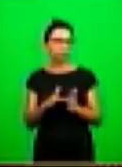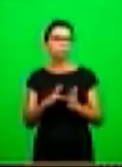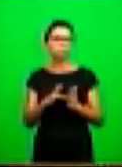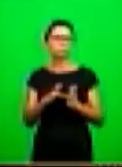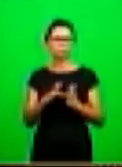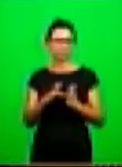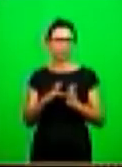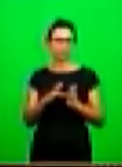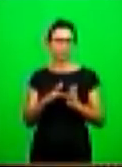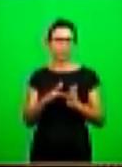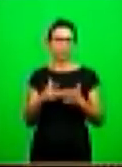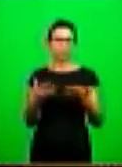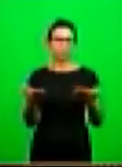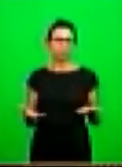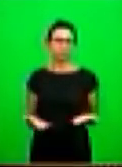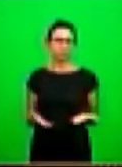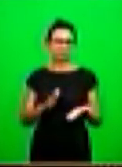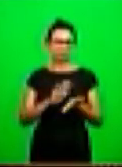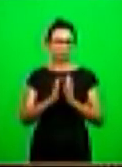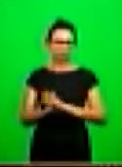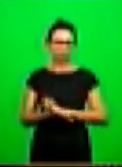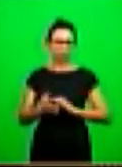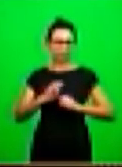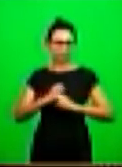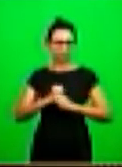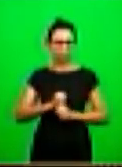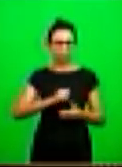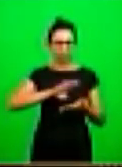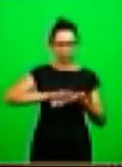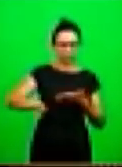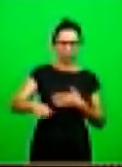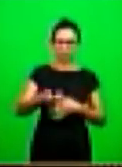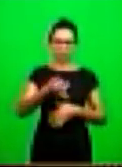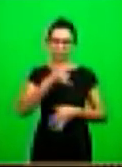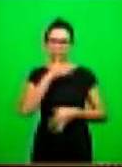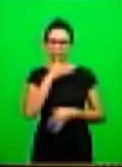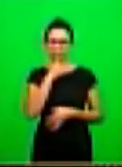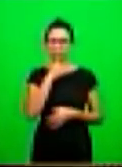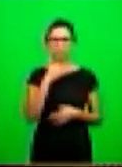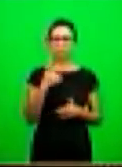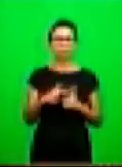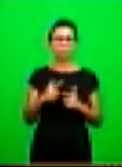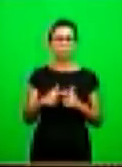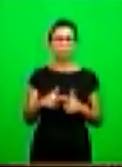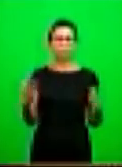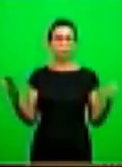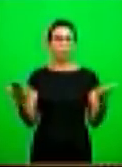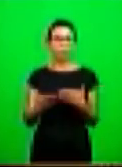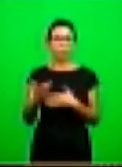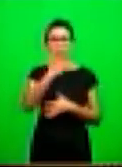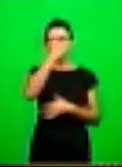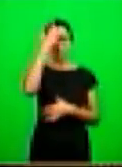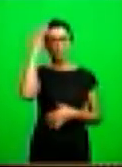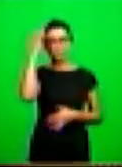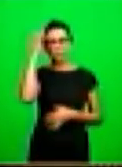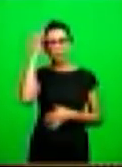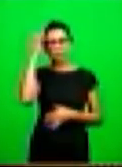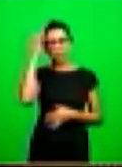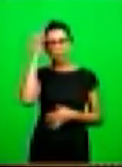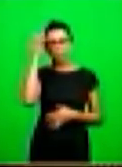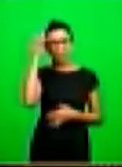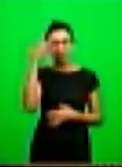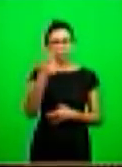sonidos, que destruye desilusiones, saca la tristeza, porque el hombre de nuestros días ha oído tantas